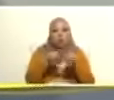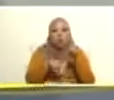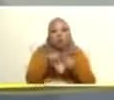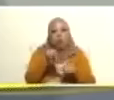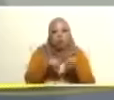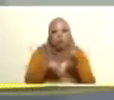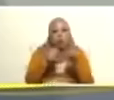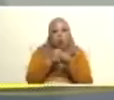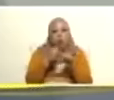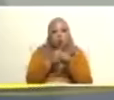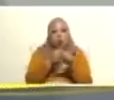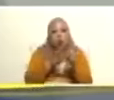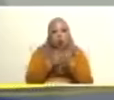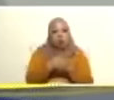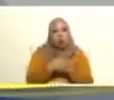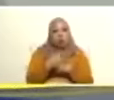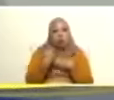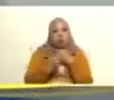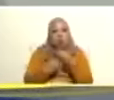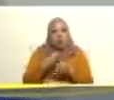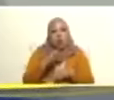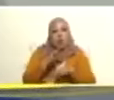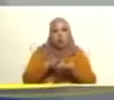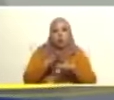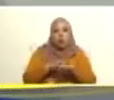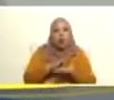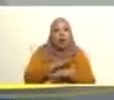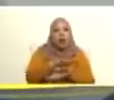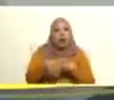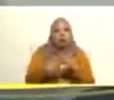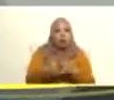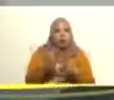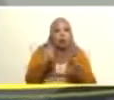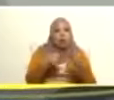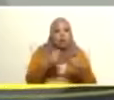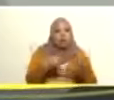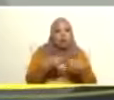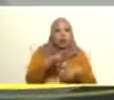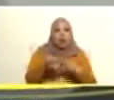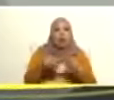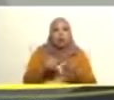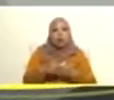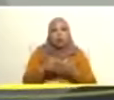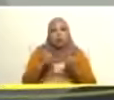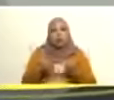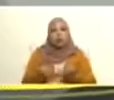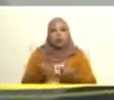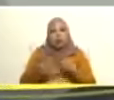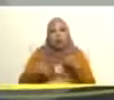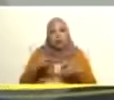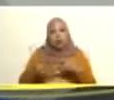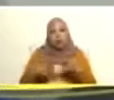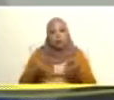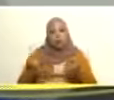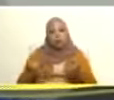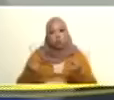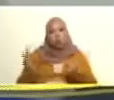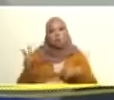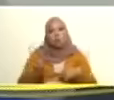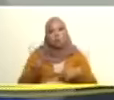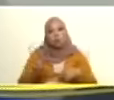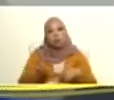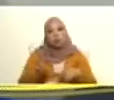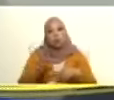del contrabando. Y aquí hacemos el llamado a todo el comercio nacional, a todos los que realizan actividades comerciales en el país,